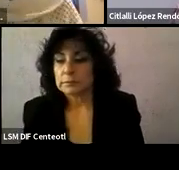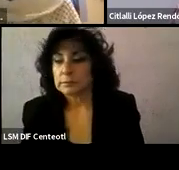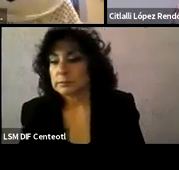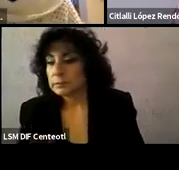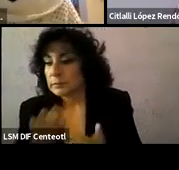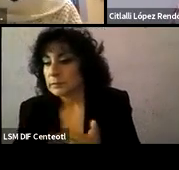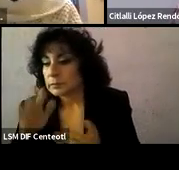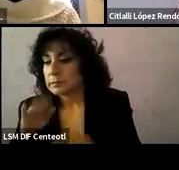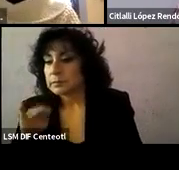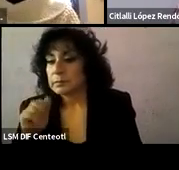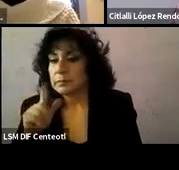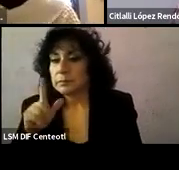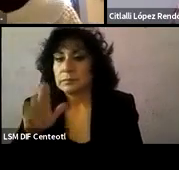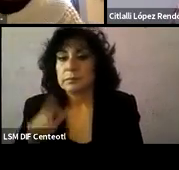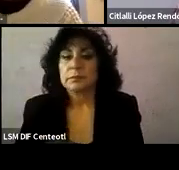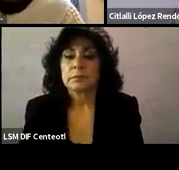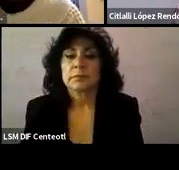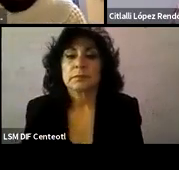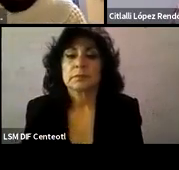Malu.